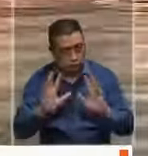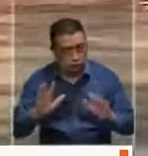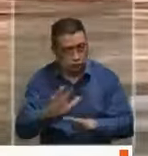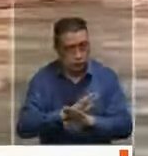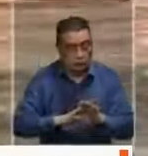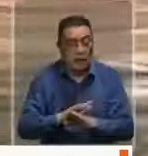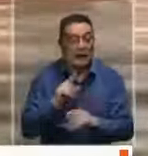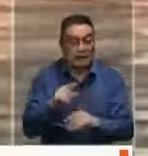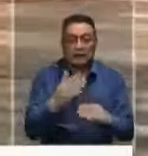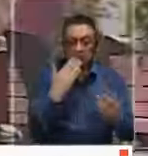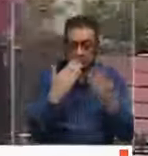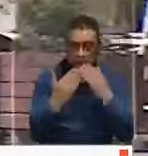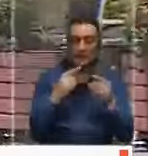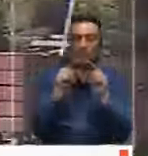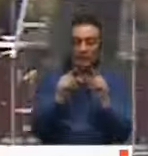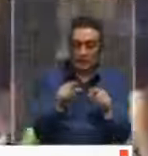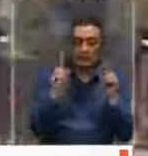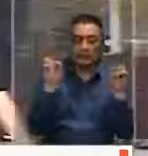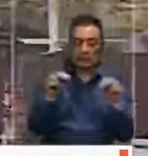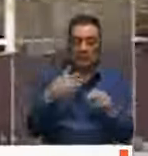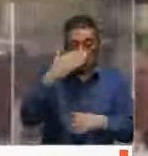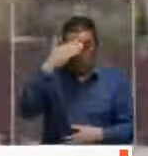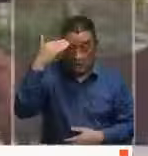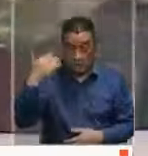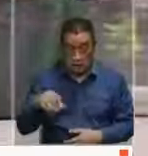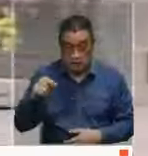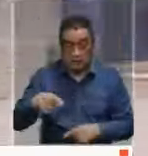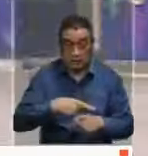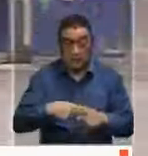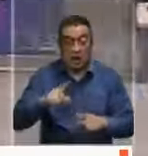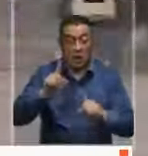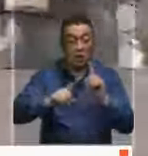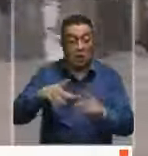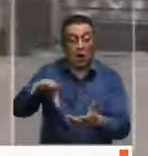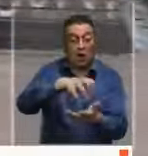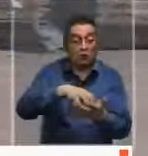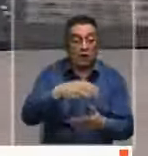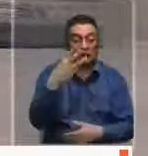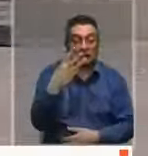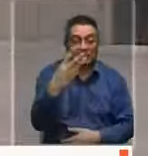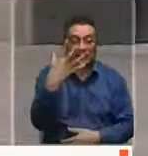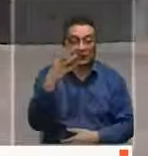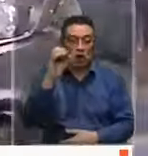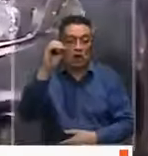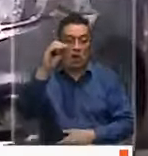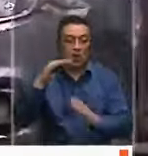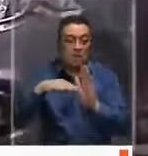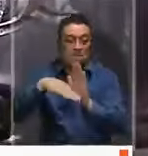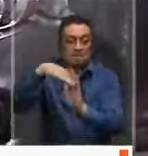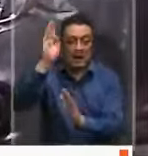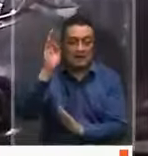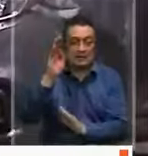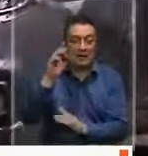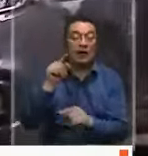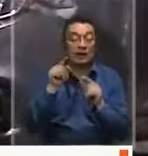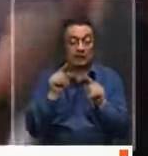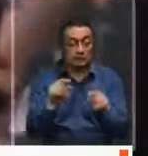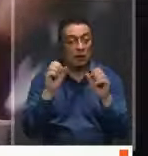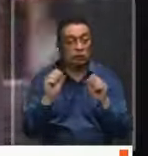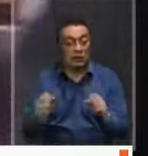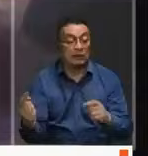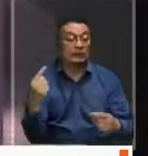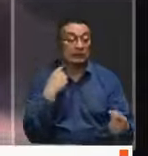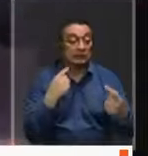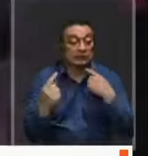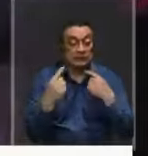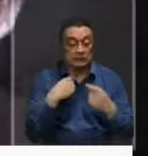esa discusión queremos llegar. Hace calor. Esta semana algunas comunas superaron los 35 grados de temperatura, un factor que podría afectar